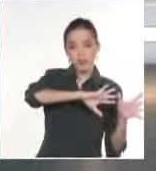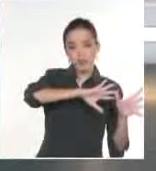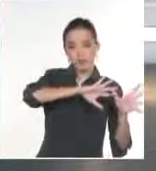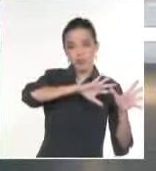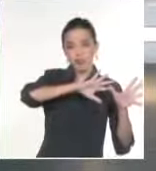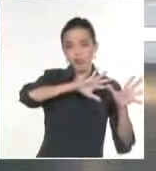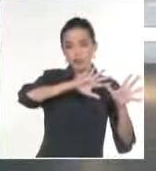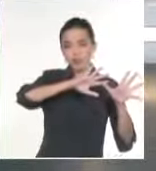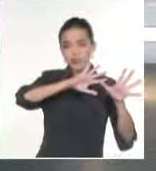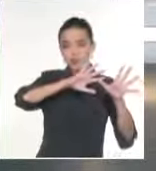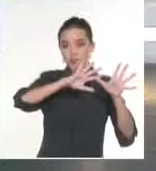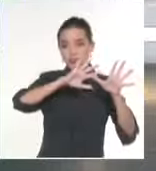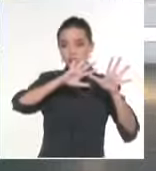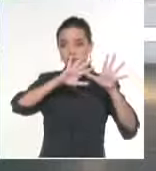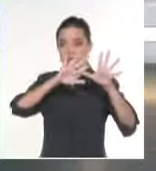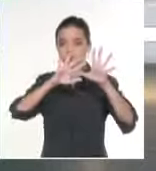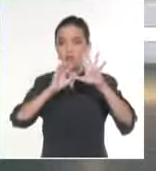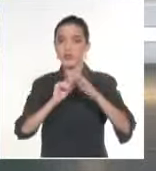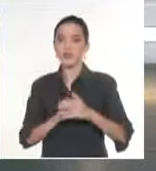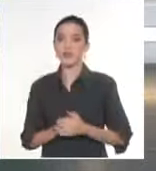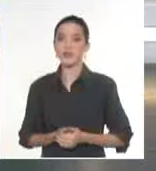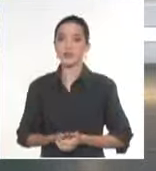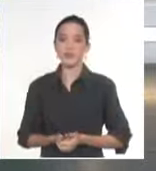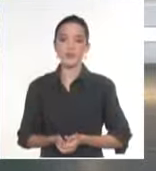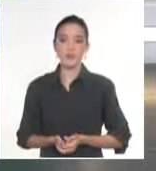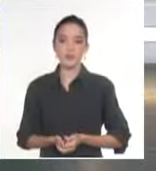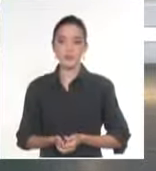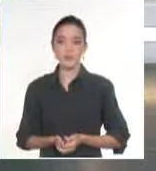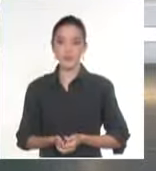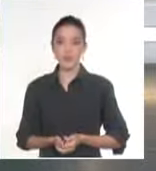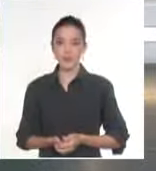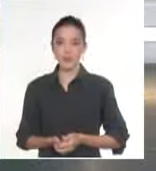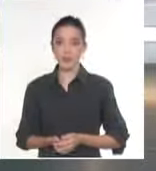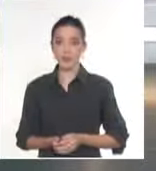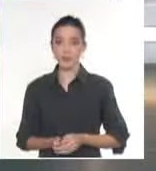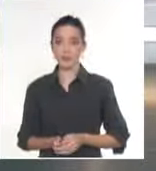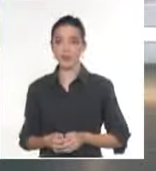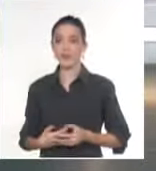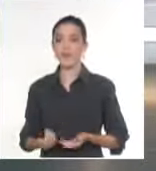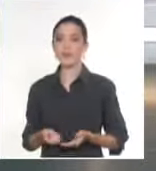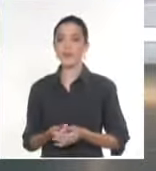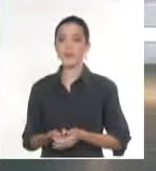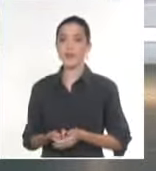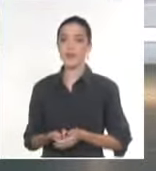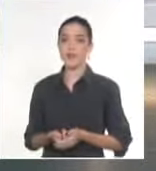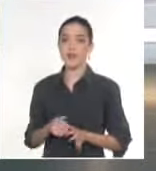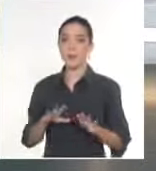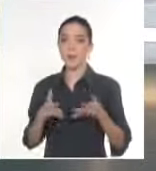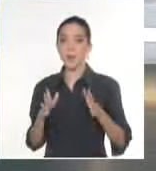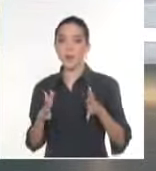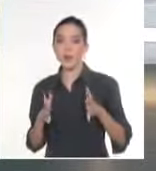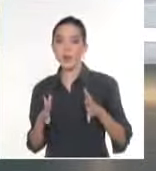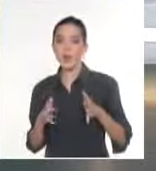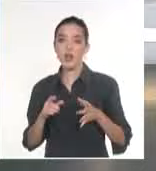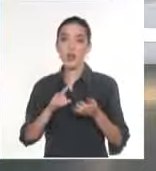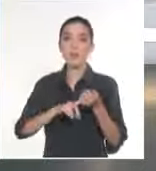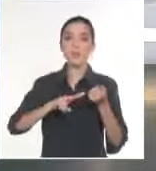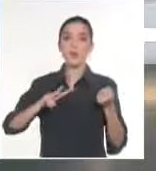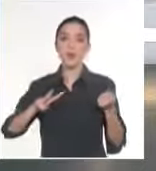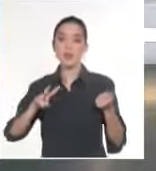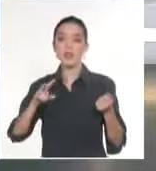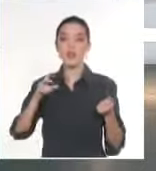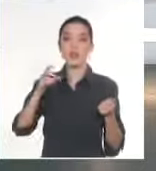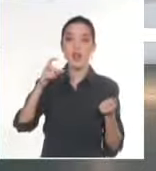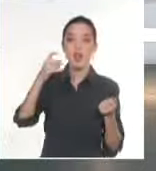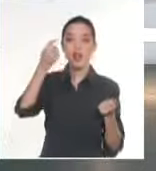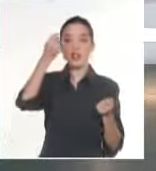algunas precipitaciones que están ocurriendo desde finales de la mañana en zonas del norte de las provincias, sobre todo de Ciego Ávila y también de Santi Espíritus,